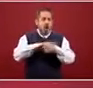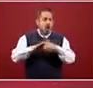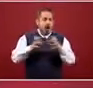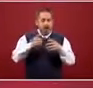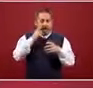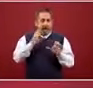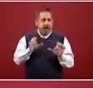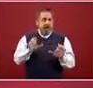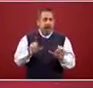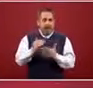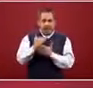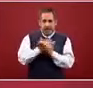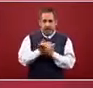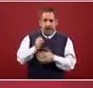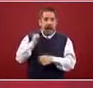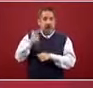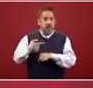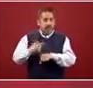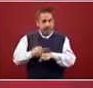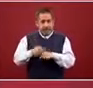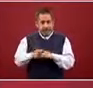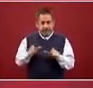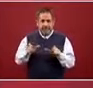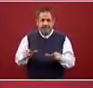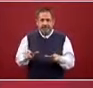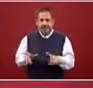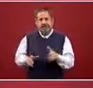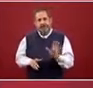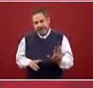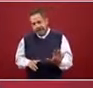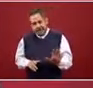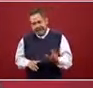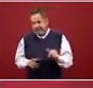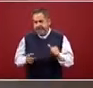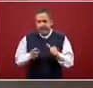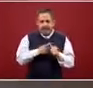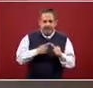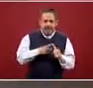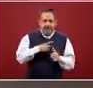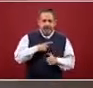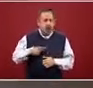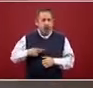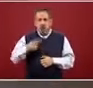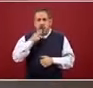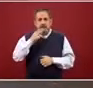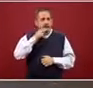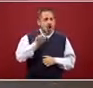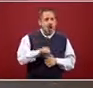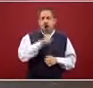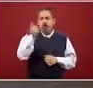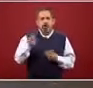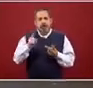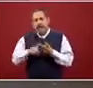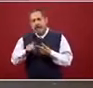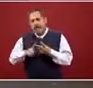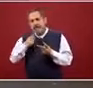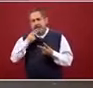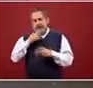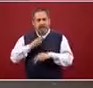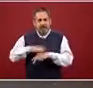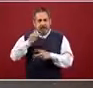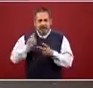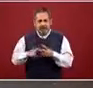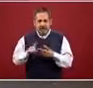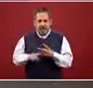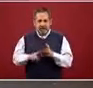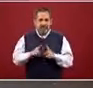para prevenir y controlar una enfermedad como esta, uno debería privilegiar utilizar otros mecanismos más útiles